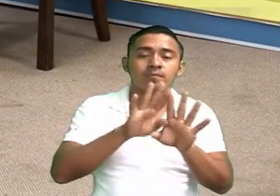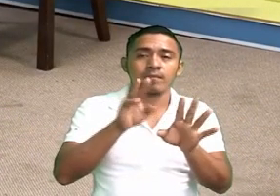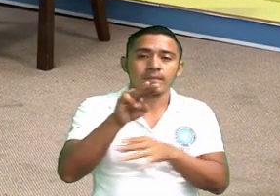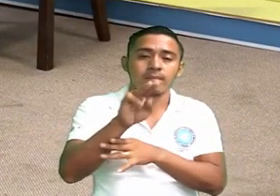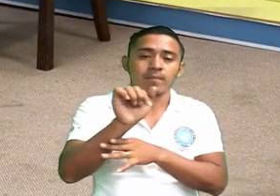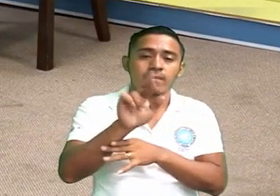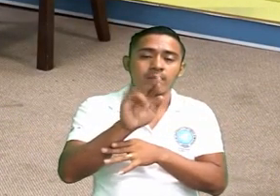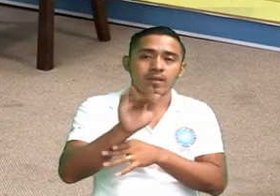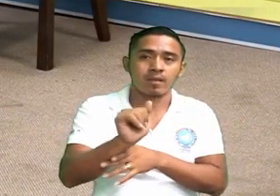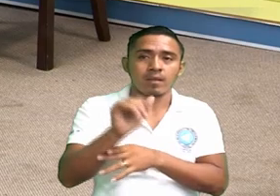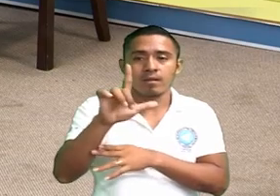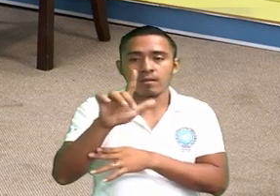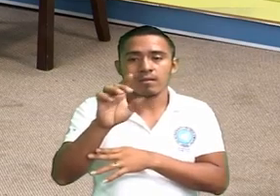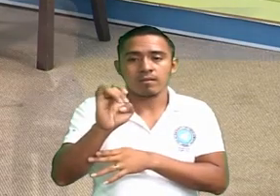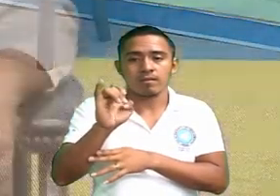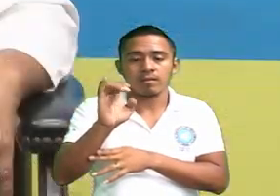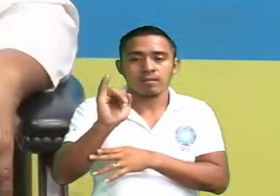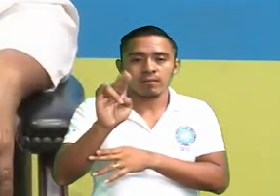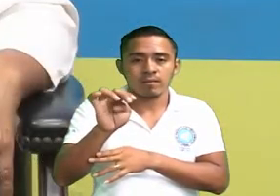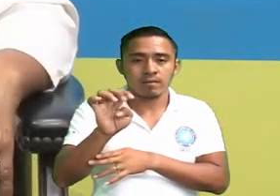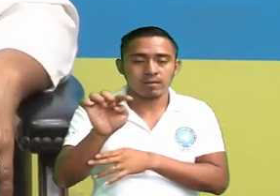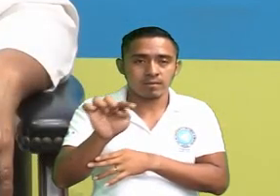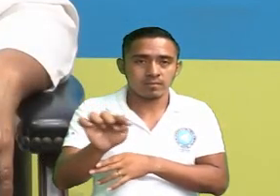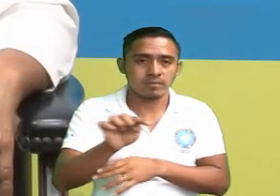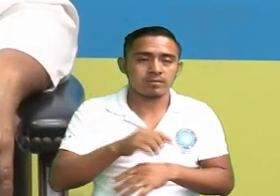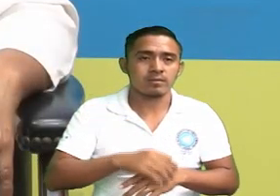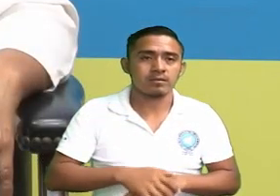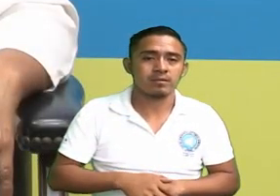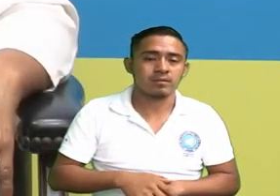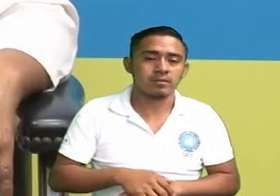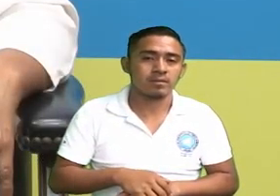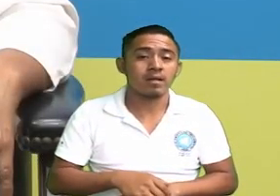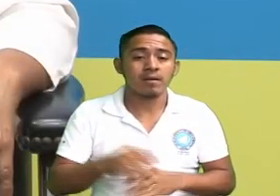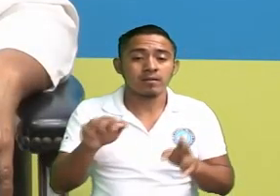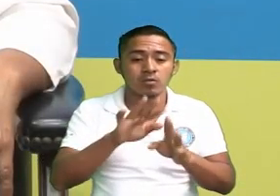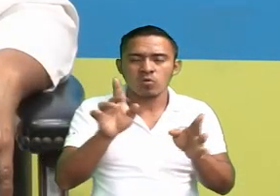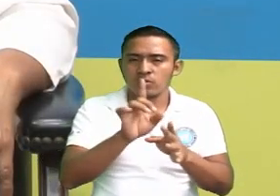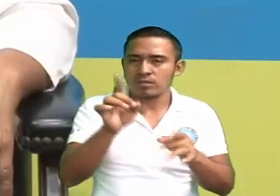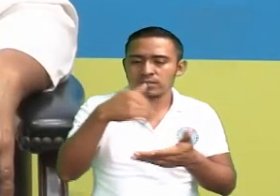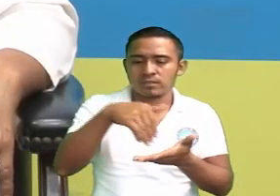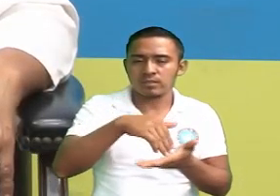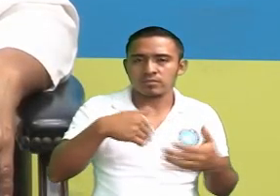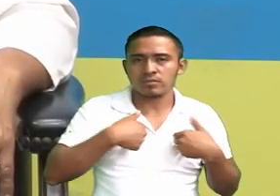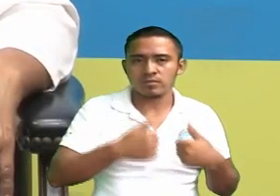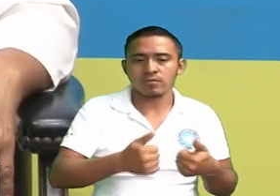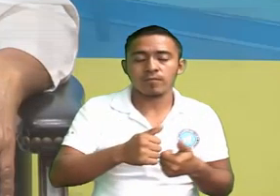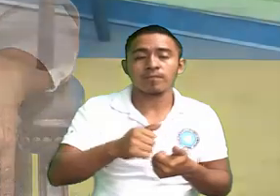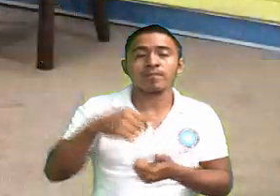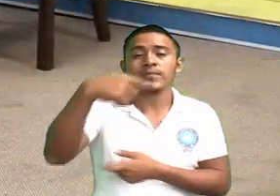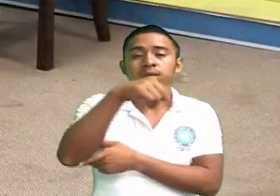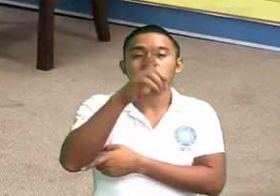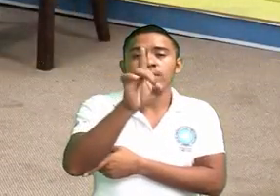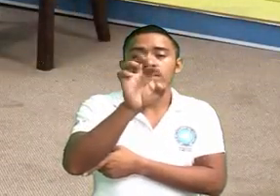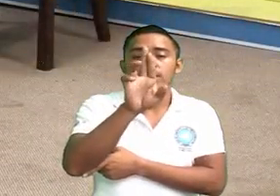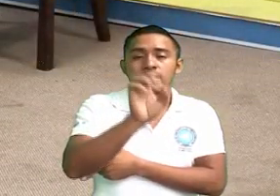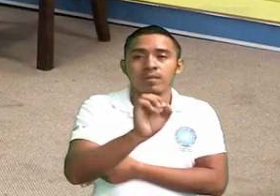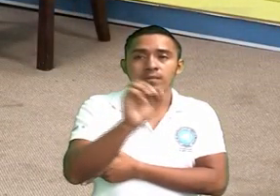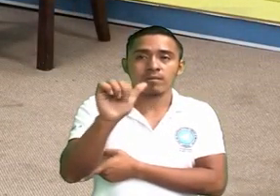es los factores que inciden en el habla tardía de los infantes. Para ello hemos invitado a la